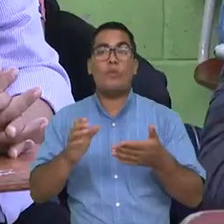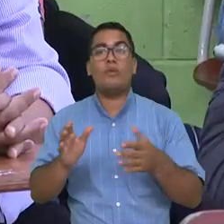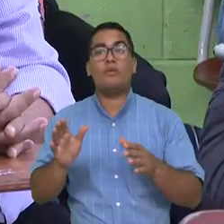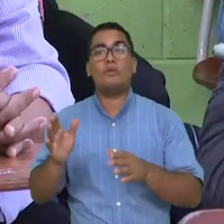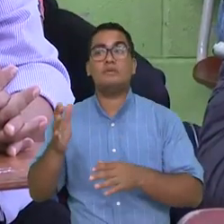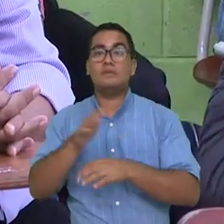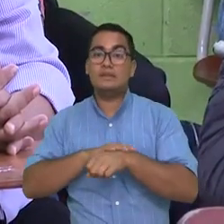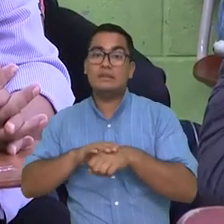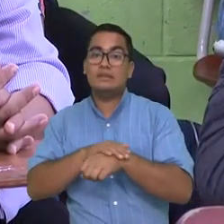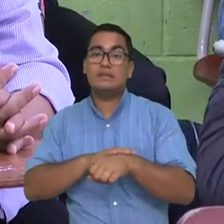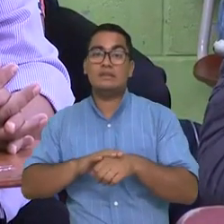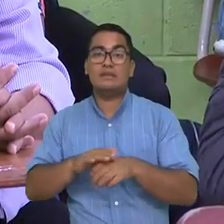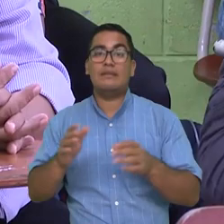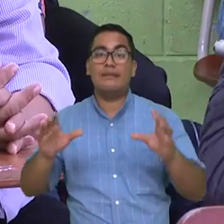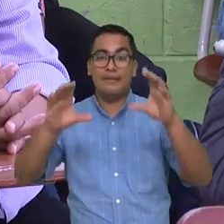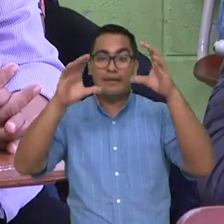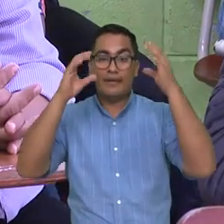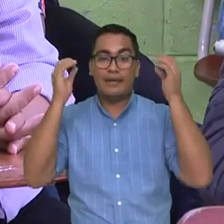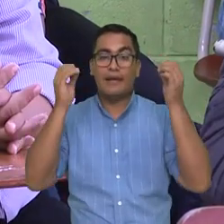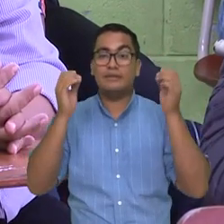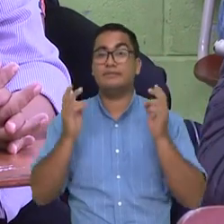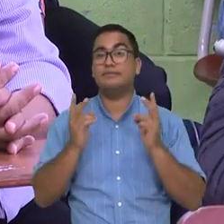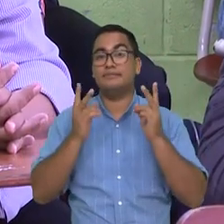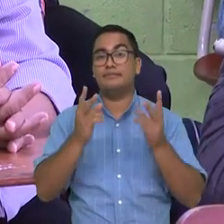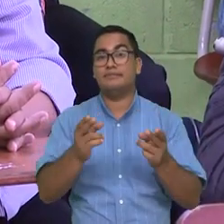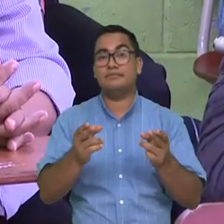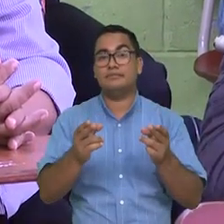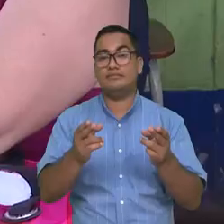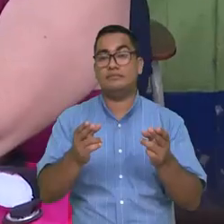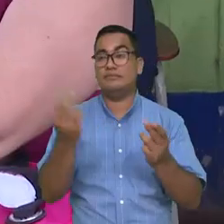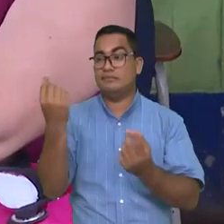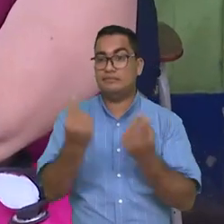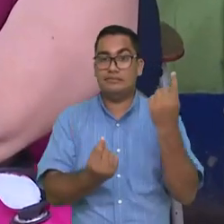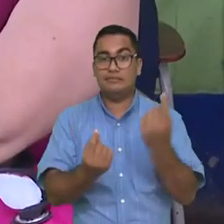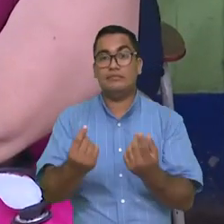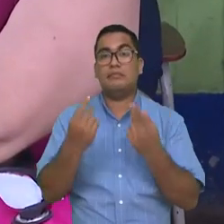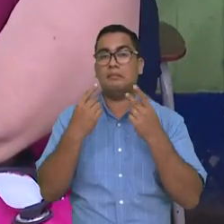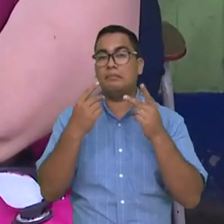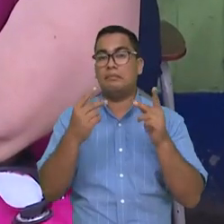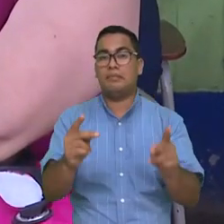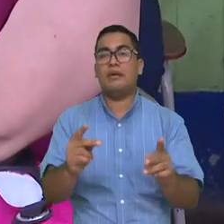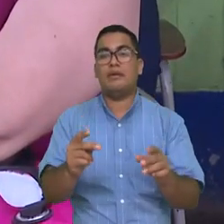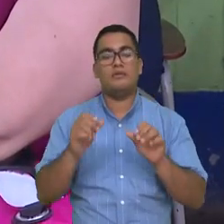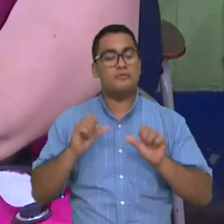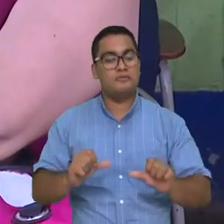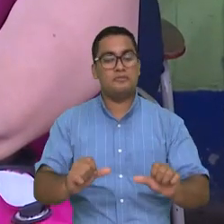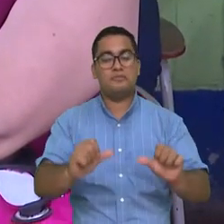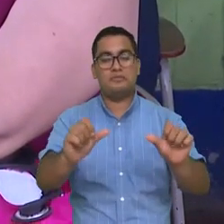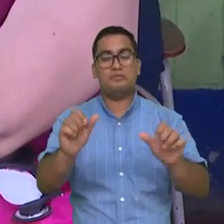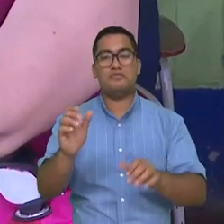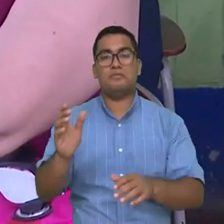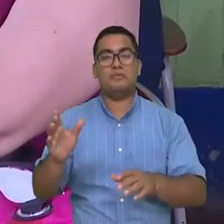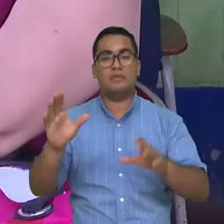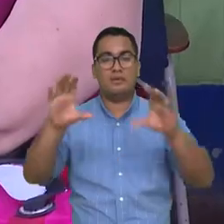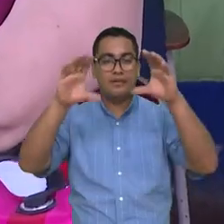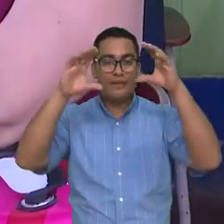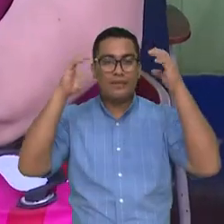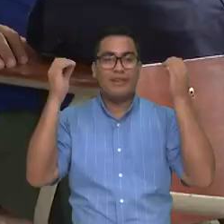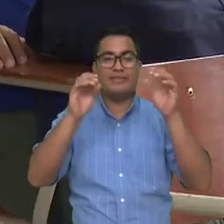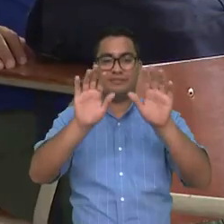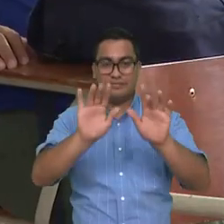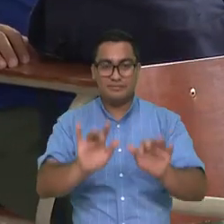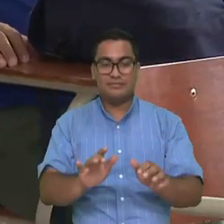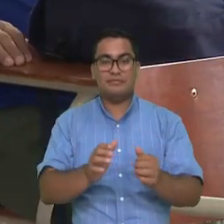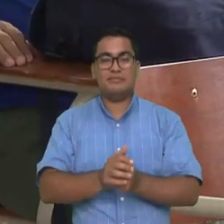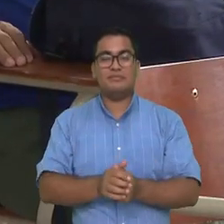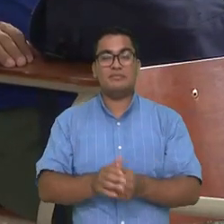la autorización para suspender las clases presenciales, pero que continúan impartiéndolas de manera virtual. En el